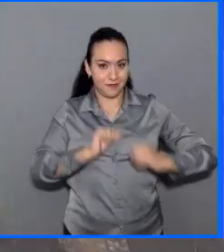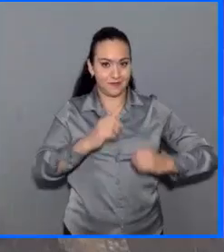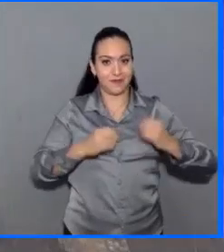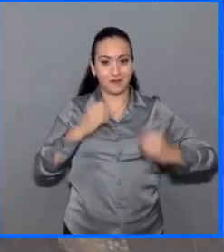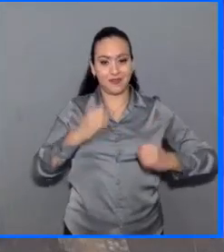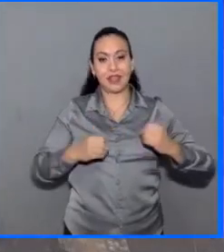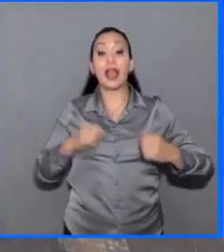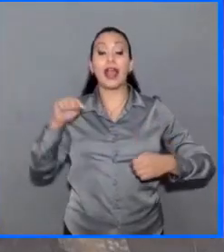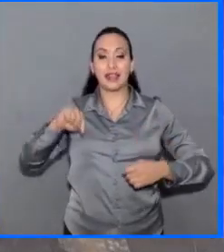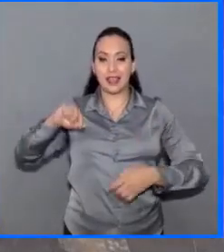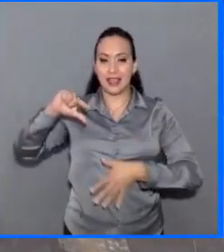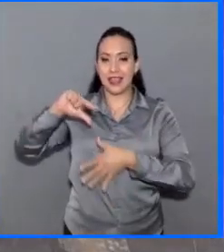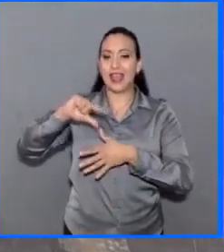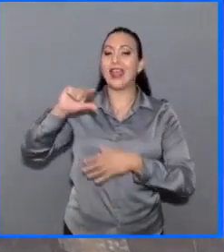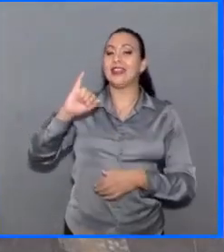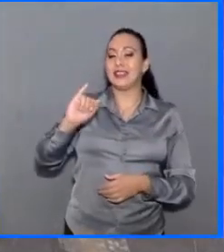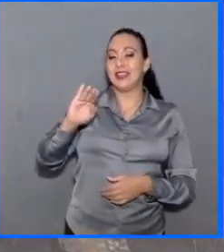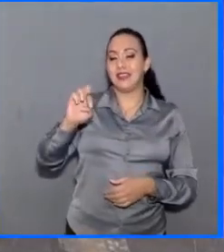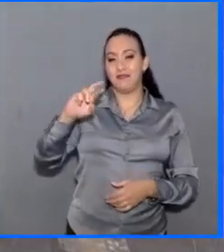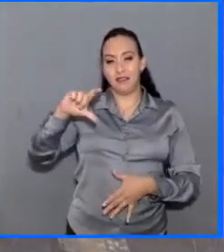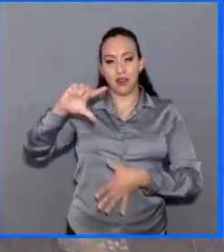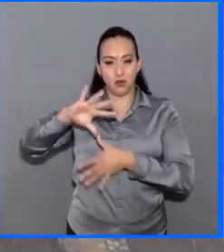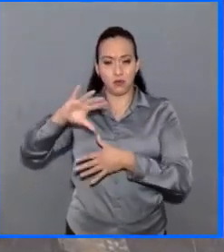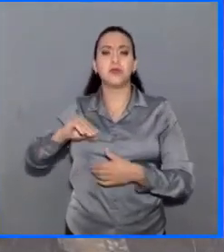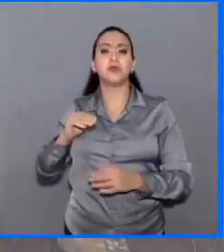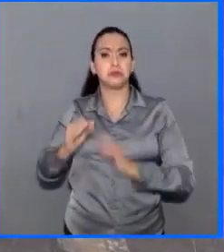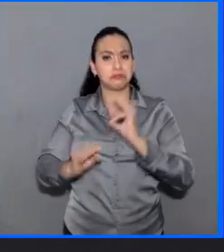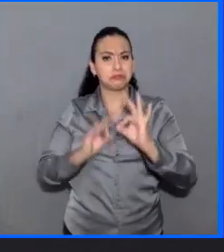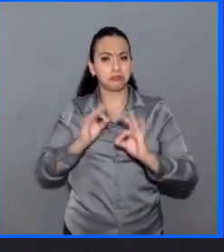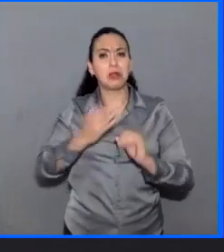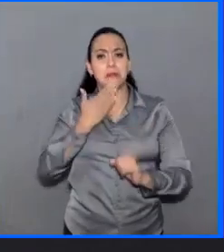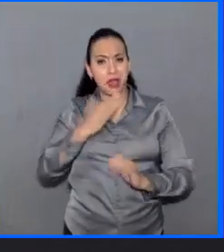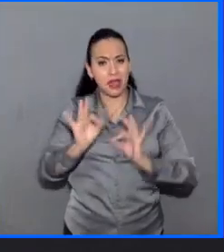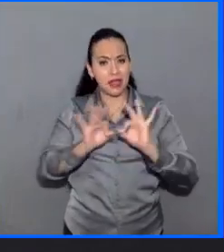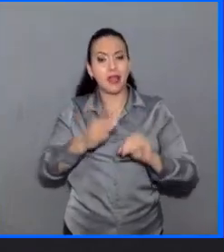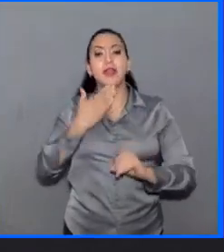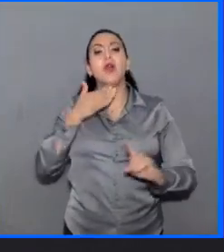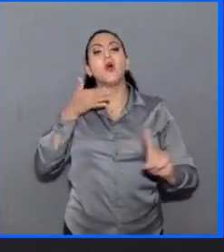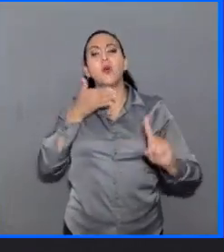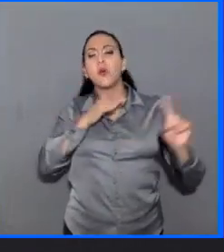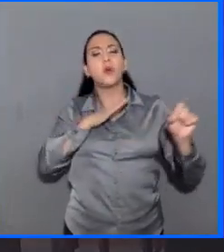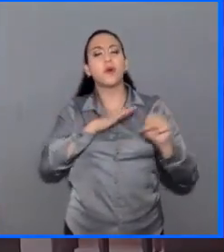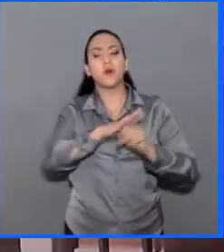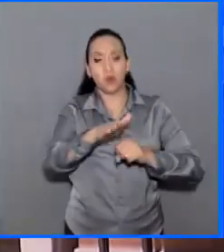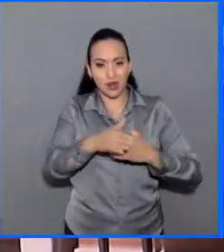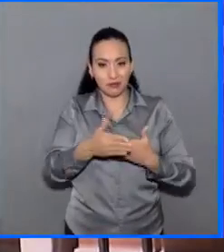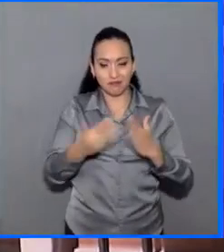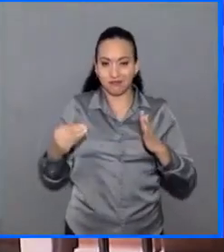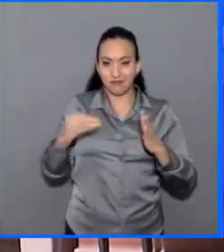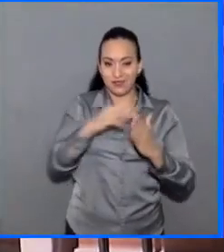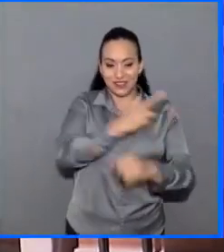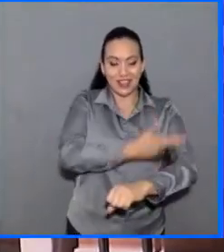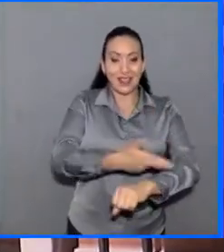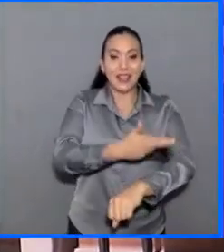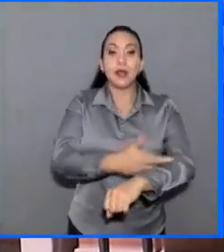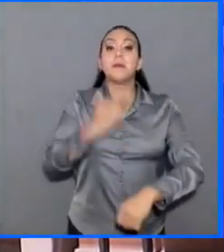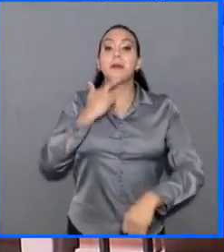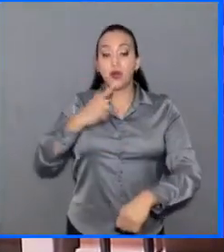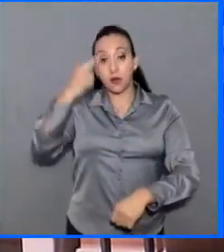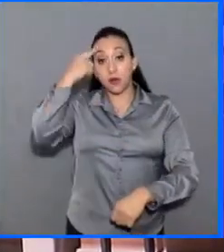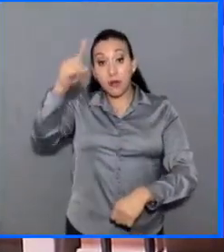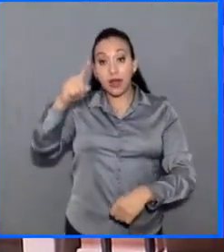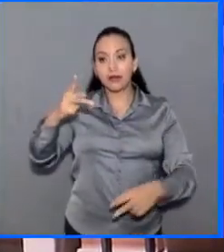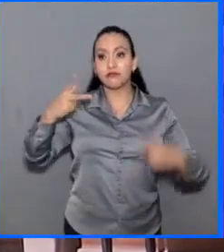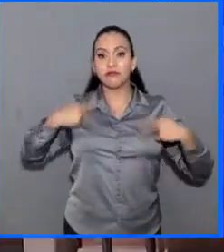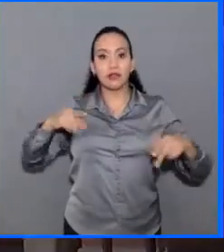Iberoamérica, que han dado resultados favorables, están centradas en la gestión y estandarización de procesos para el trámite de asuntos en materia